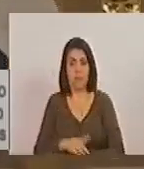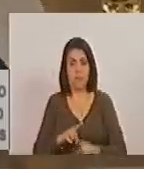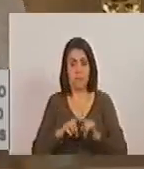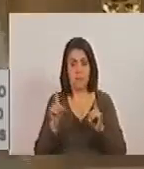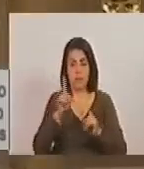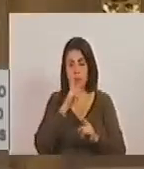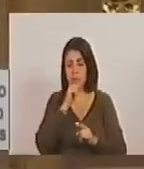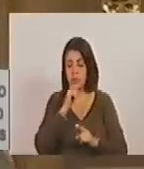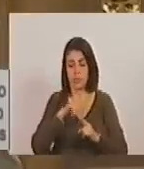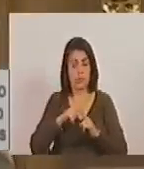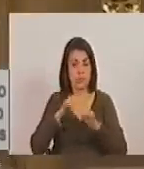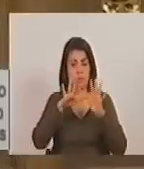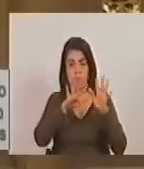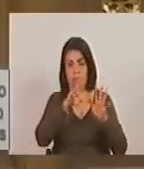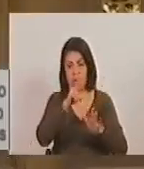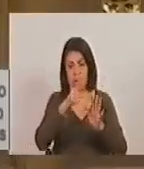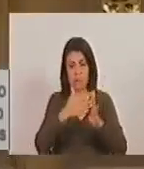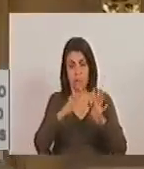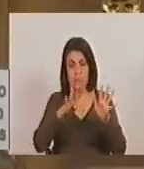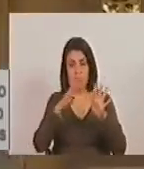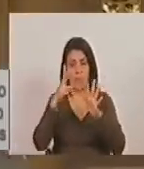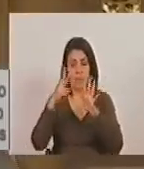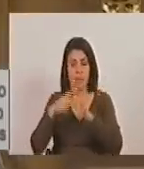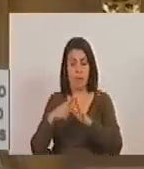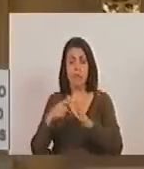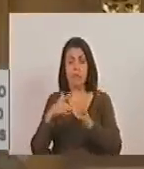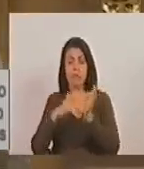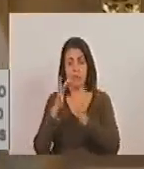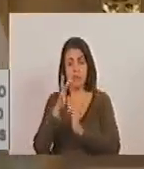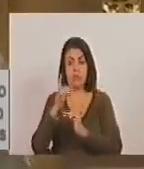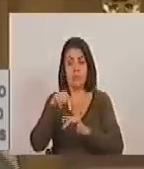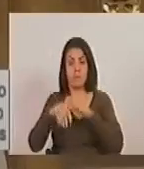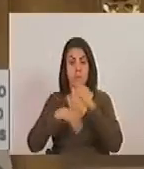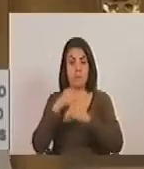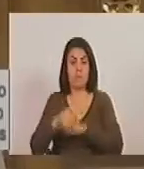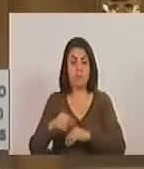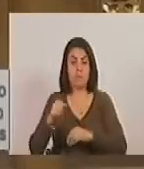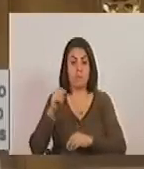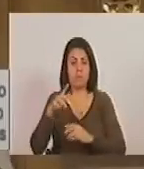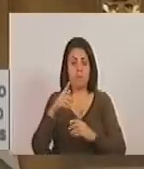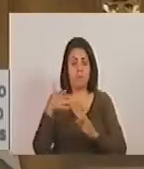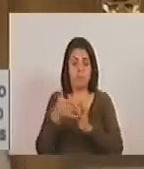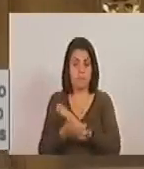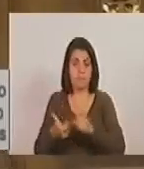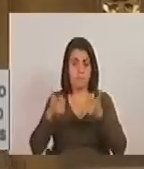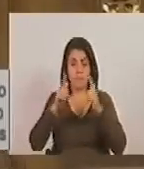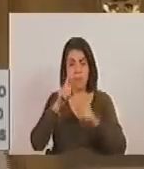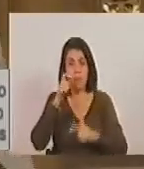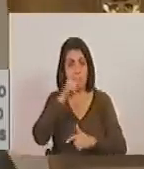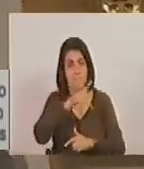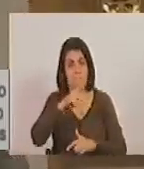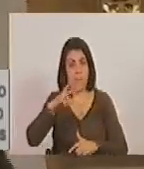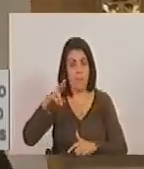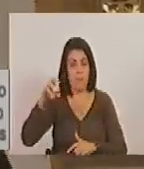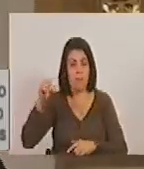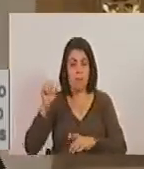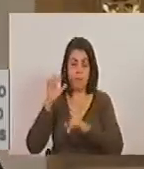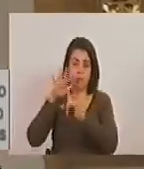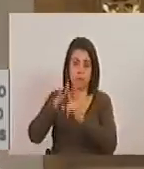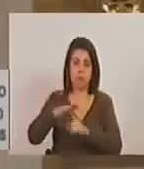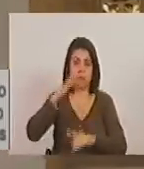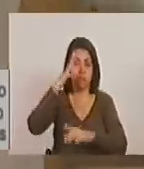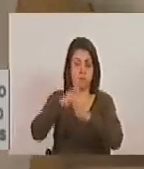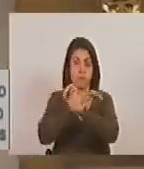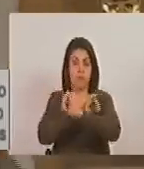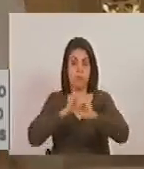no hay 19 de abril de 1810 sin que el capitán de pardos, Pedro Arévalo, detuviera la guardia de honor